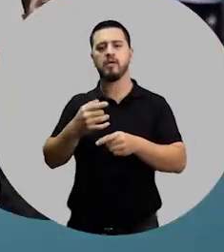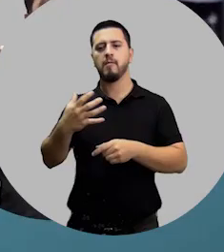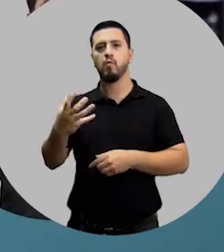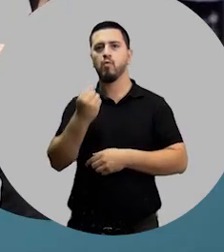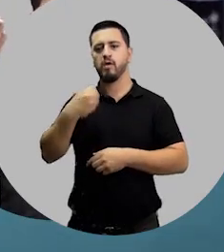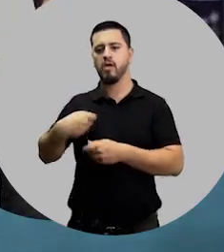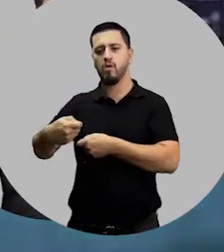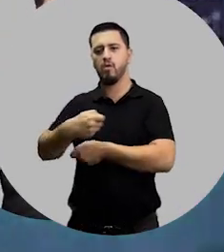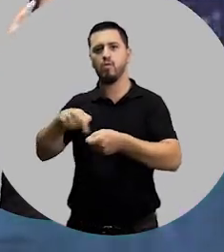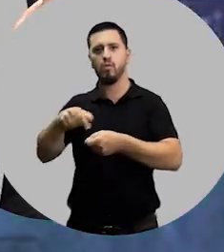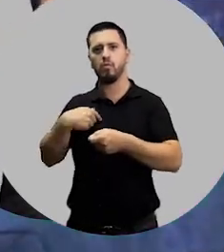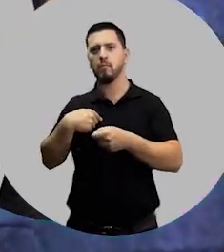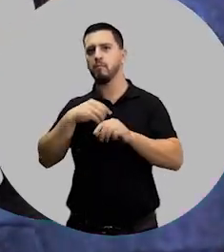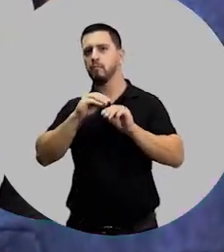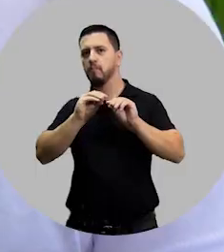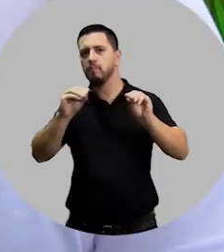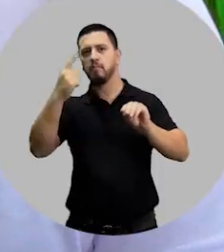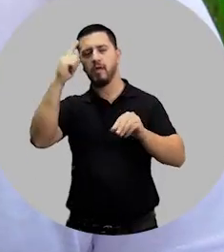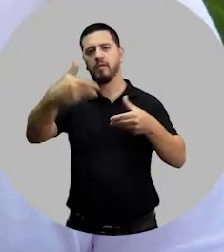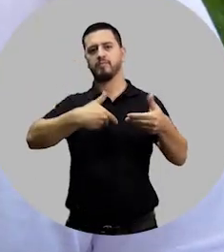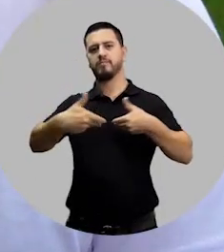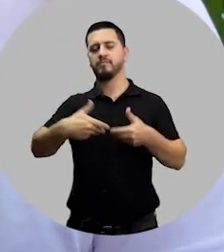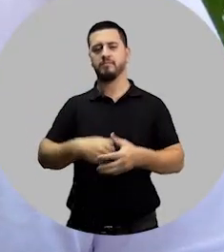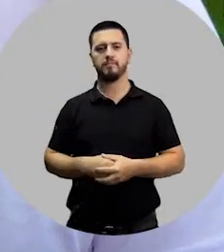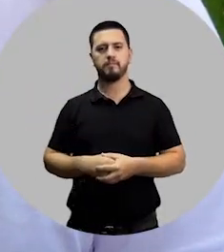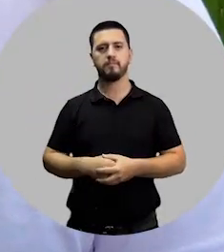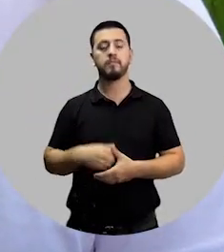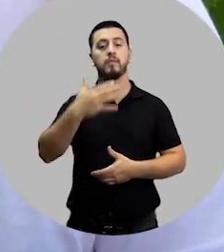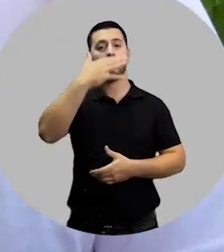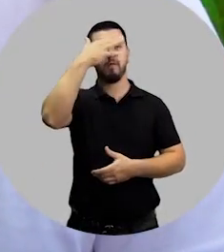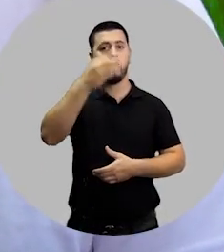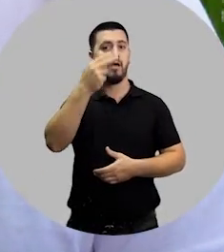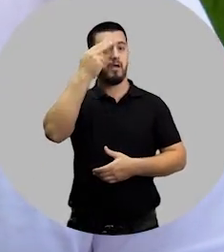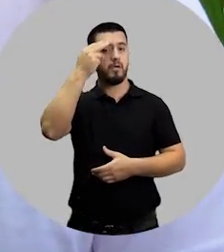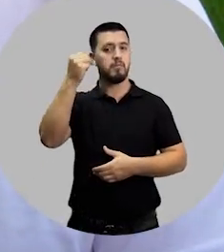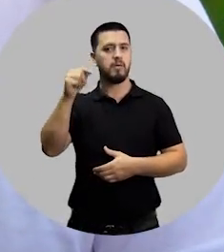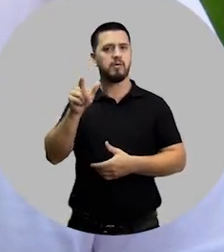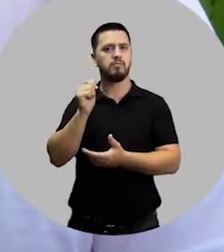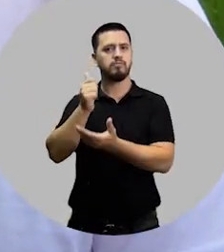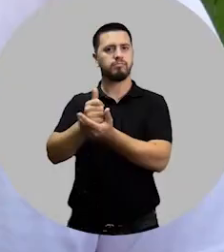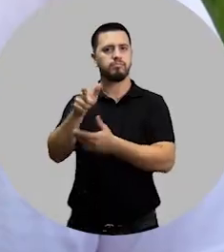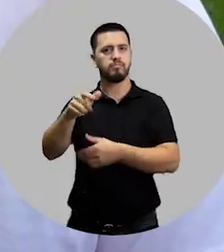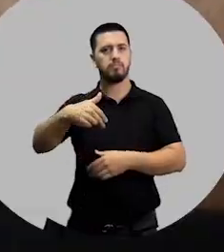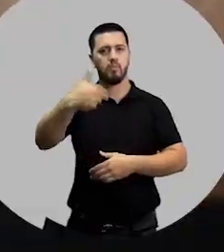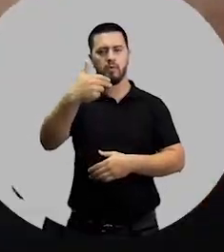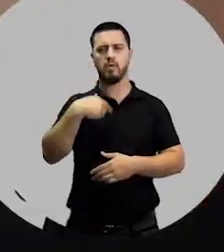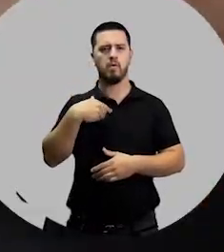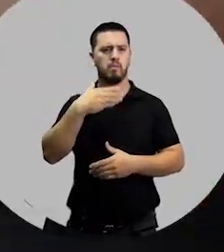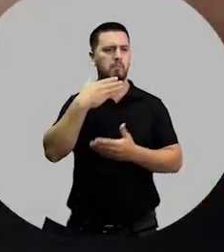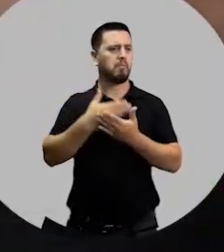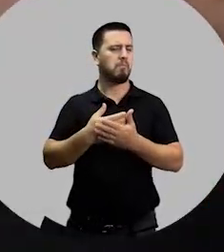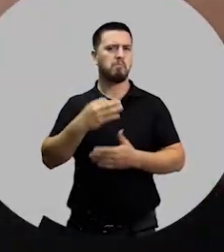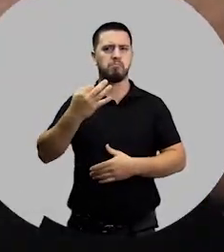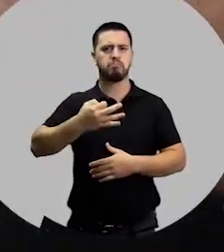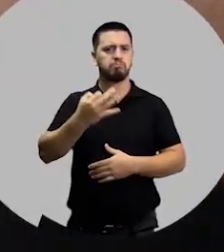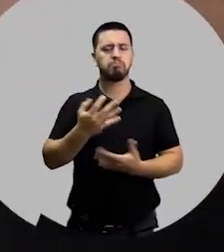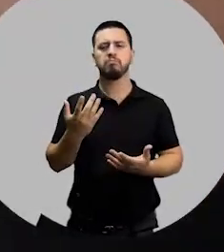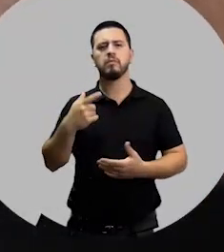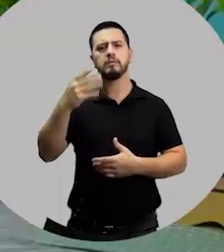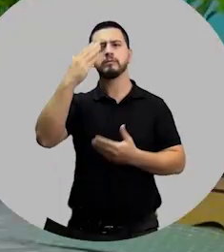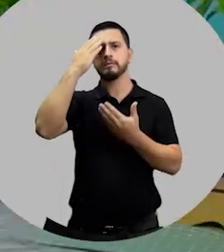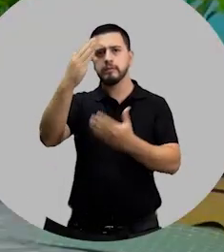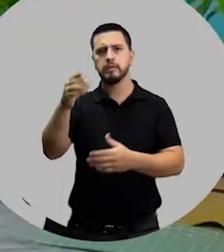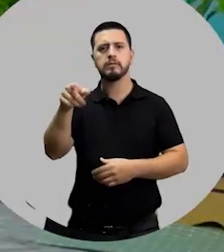sus iniciativas de negocios. Realmente la experiencia adquirida en el programa fue fabulosa. Gracias a